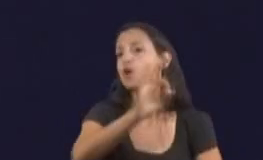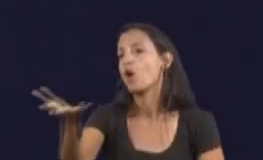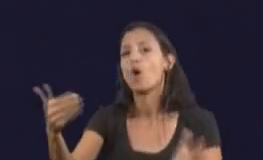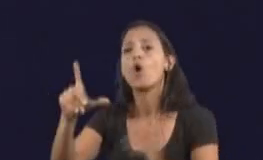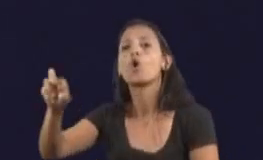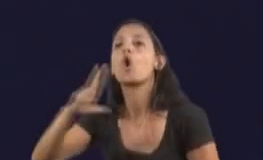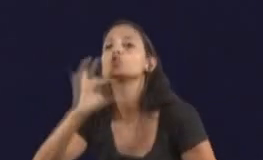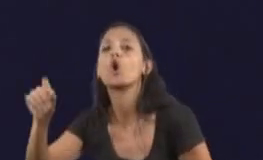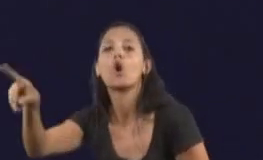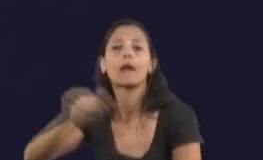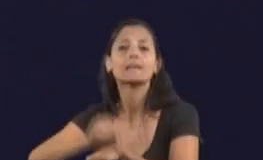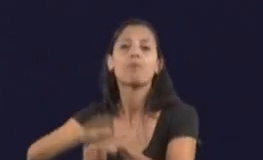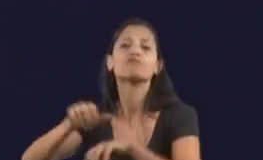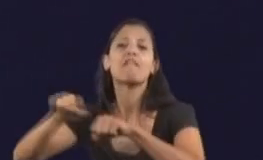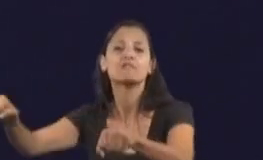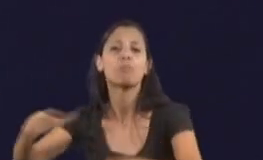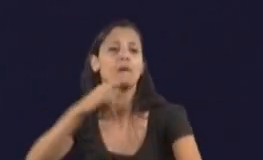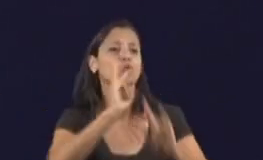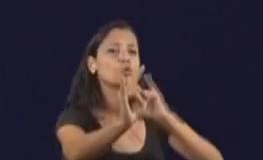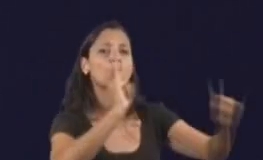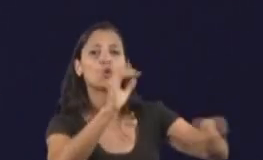Coto, bueno, lo cierto es que